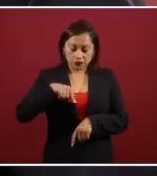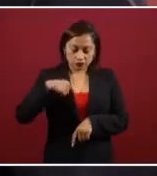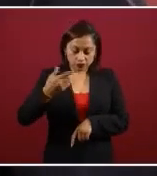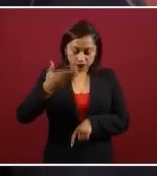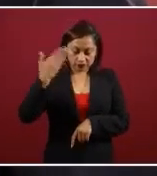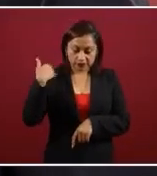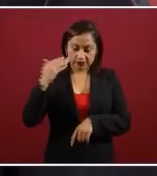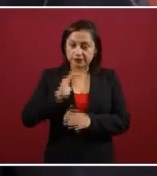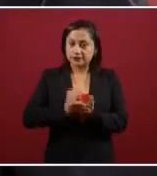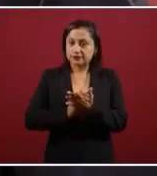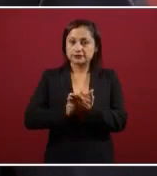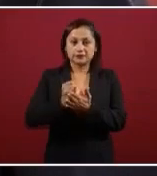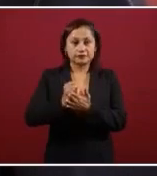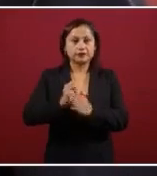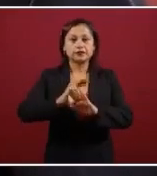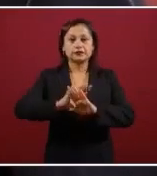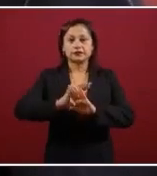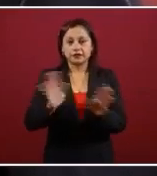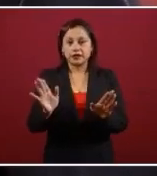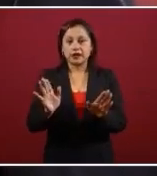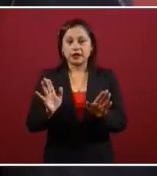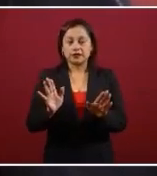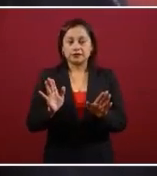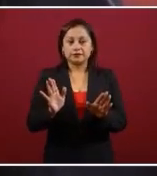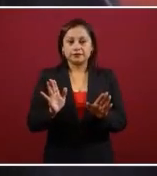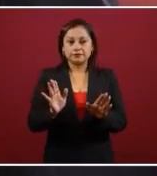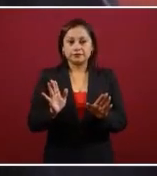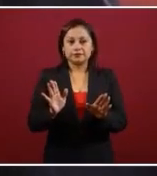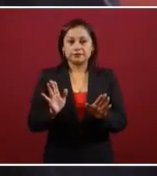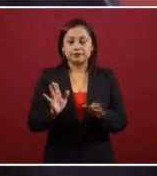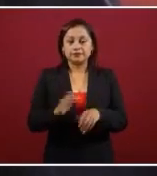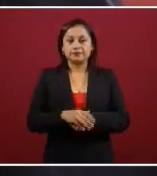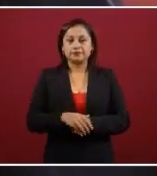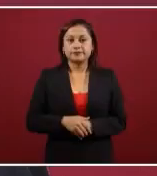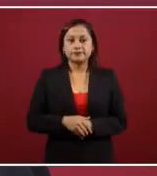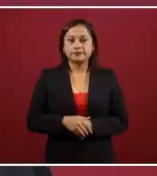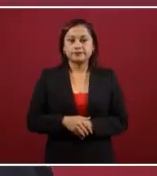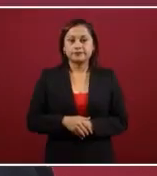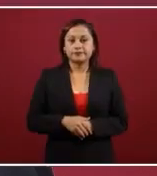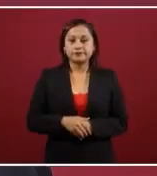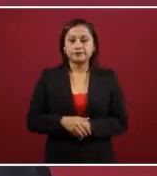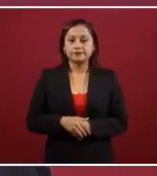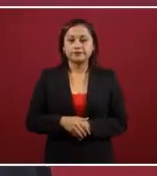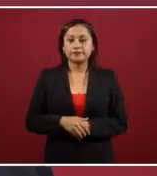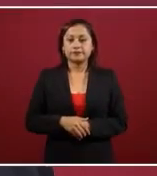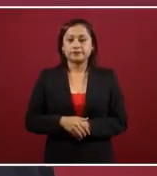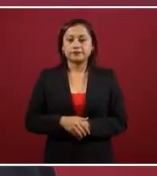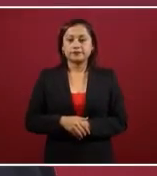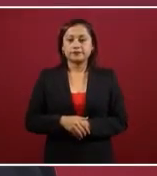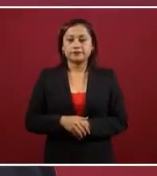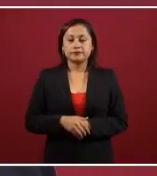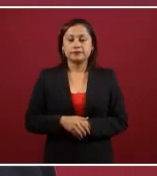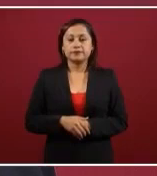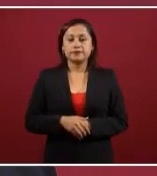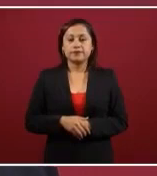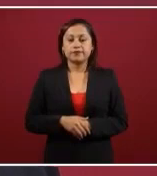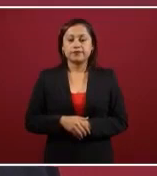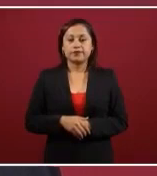siempre se van a hacer las gestiones y se va a proceder